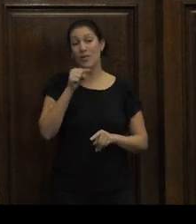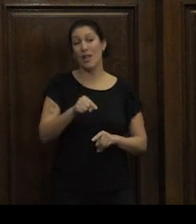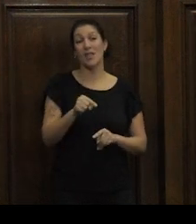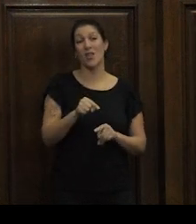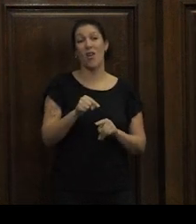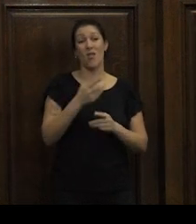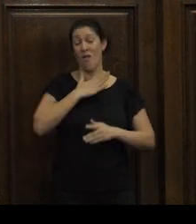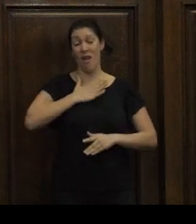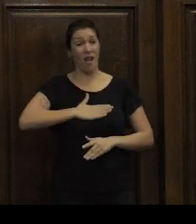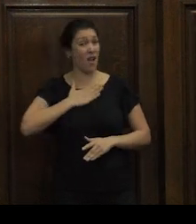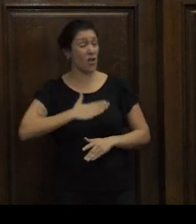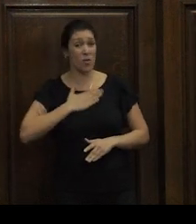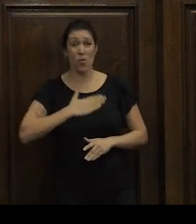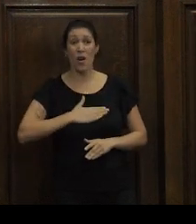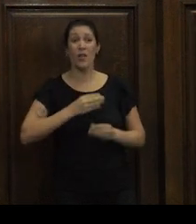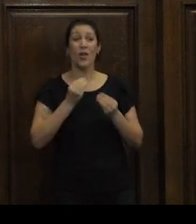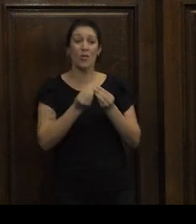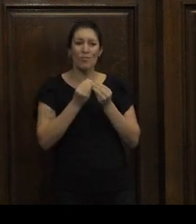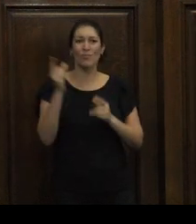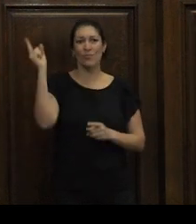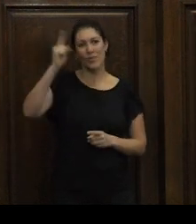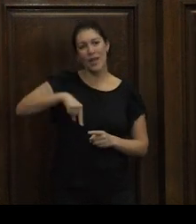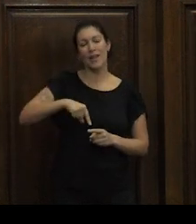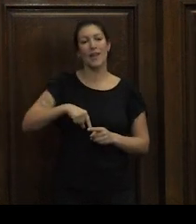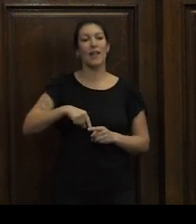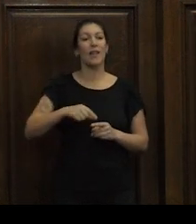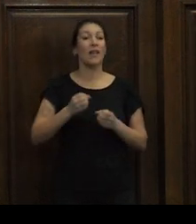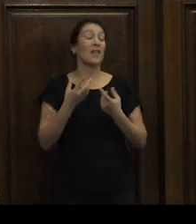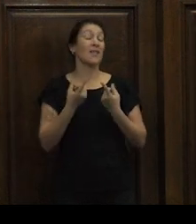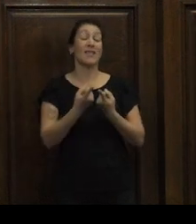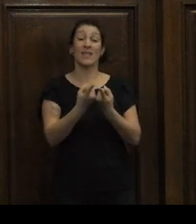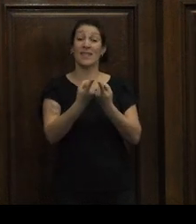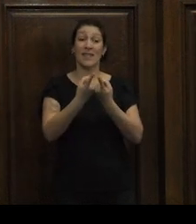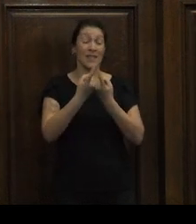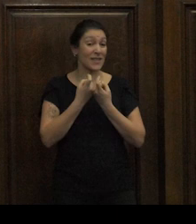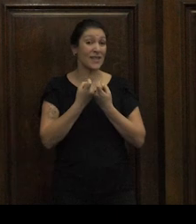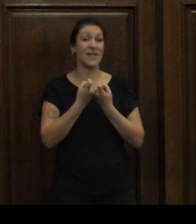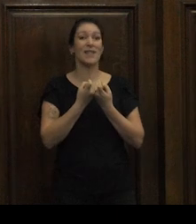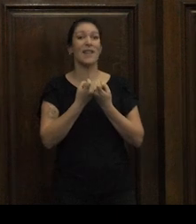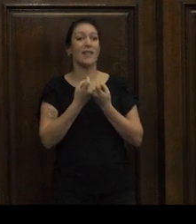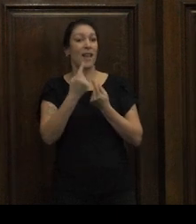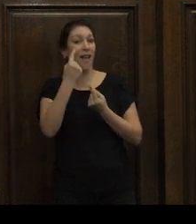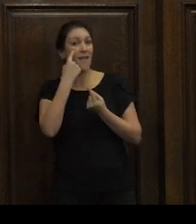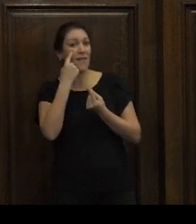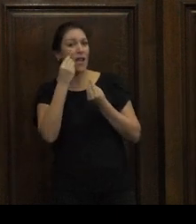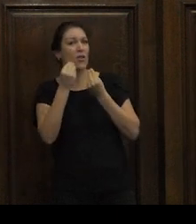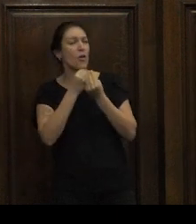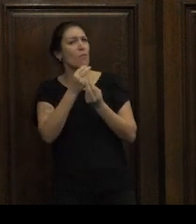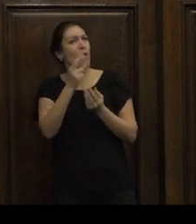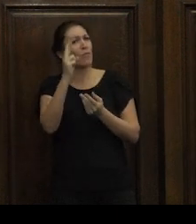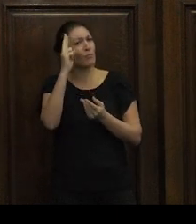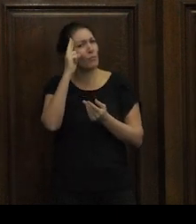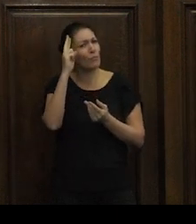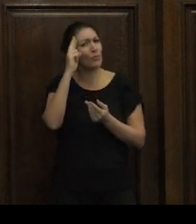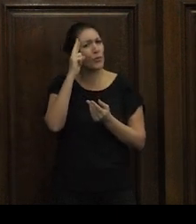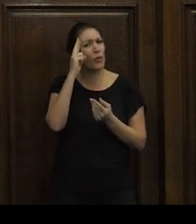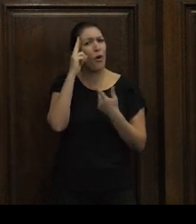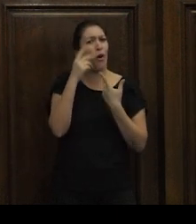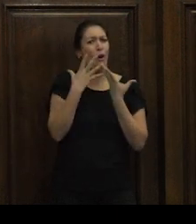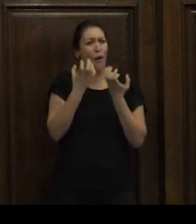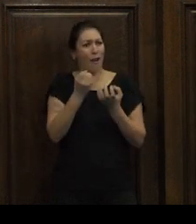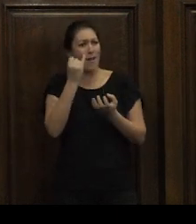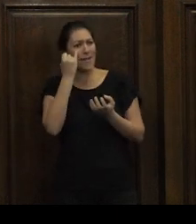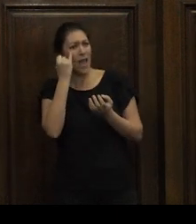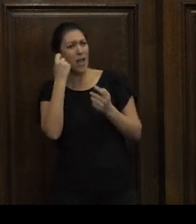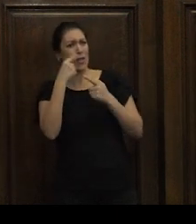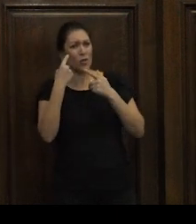ese malestar derivado de la necesidad de reprimir pulsiones irracionales, instintos